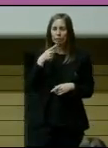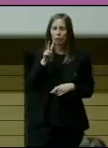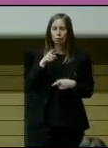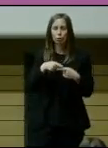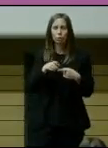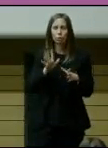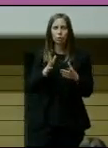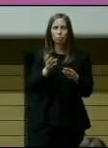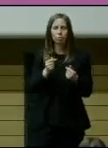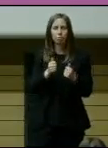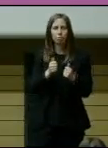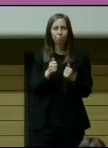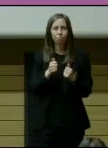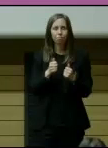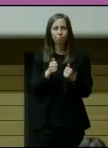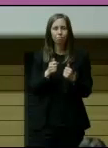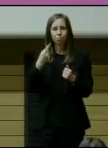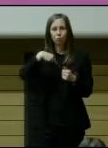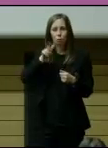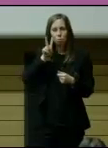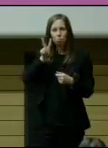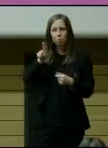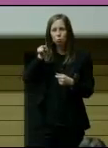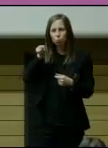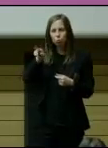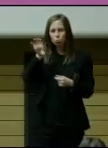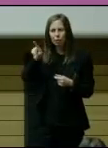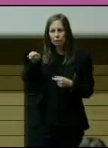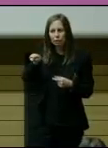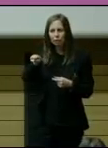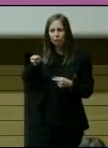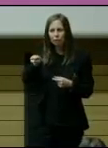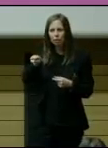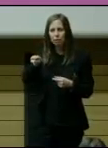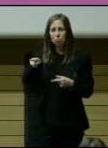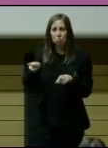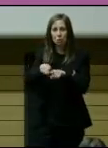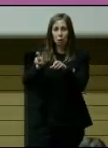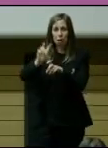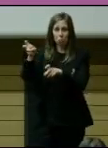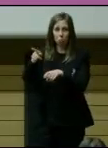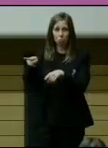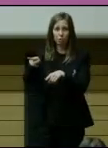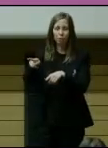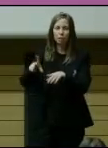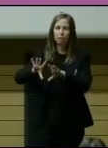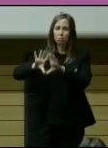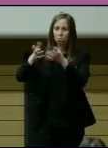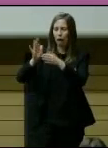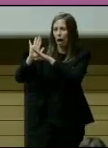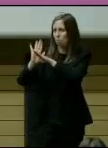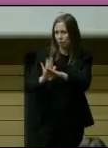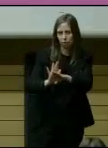de 2001... nosotros vemos a Afganistán como un país, como cualquier otro. Pero Afganistán es un universo